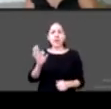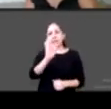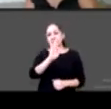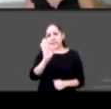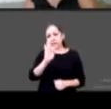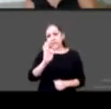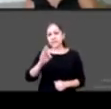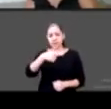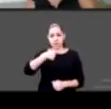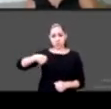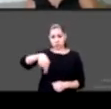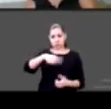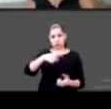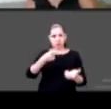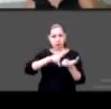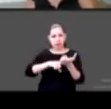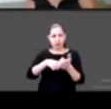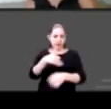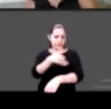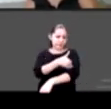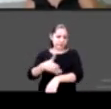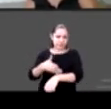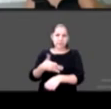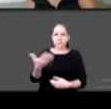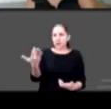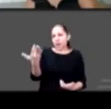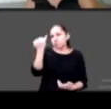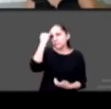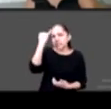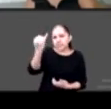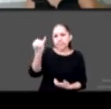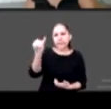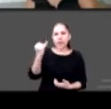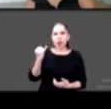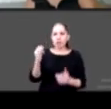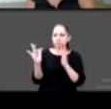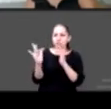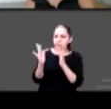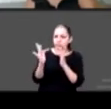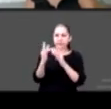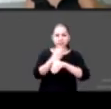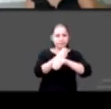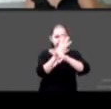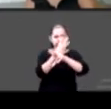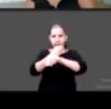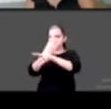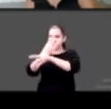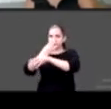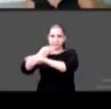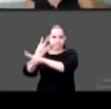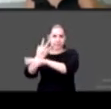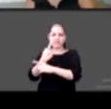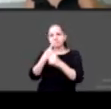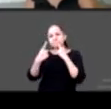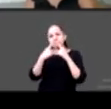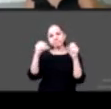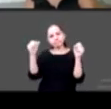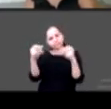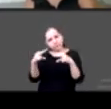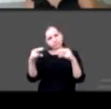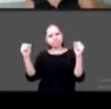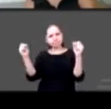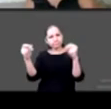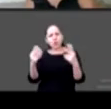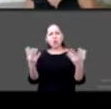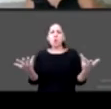como una ceremonia por Zoom con todas las personas que pueden atender. Podemos tener pues, un blog, podemos